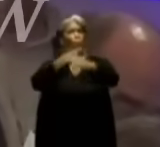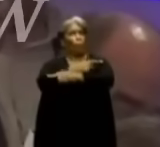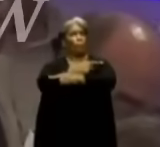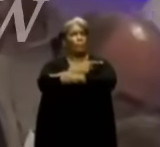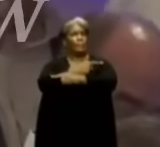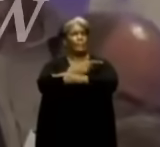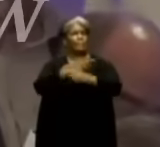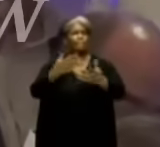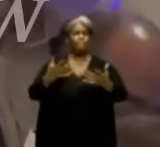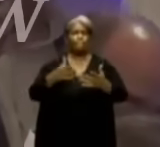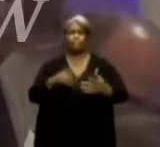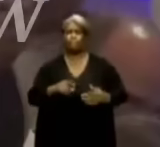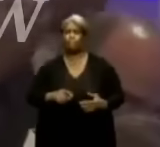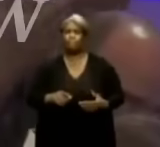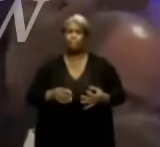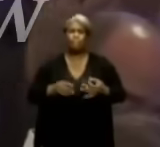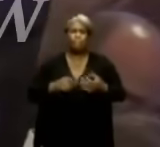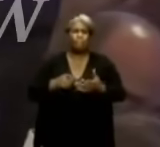dónde voy?